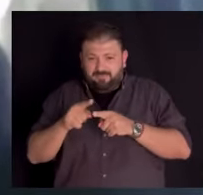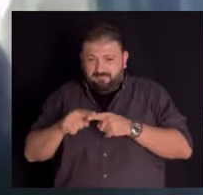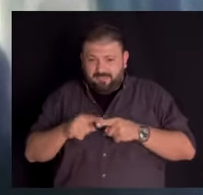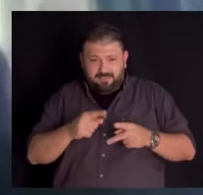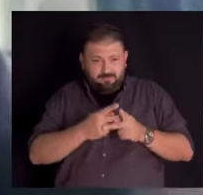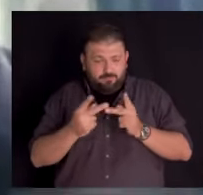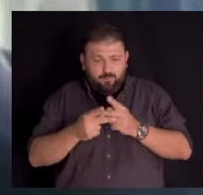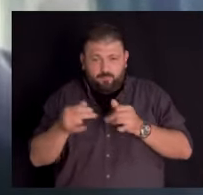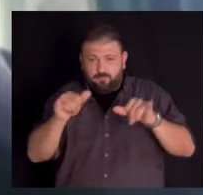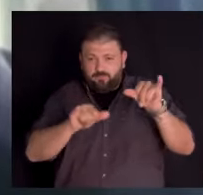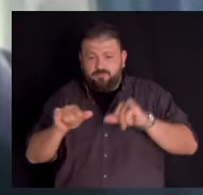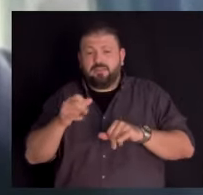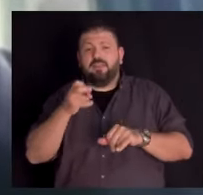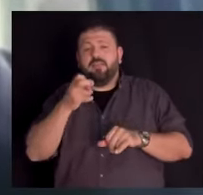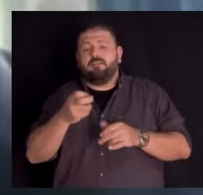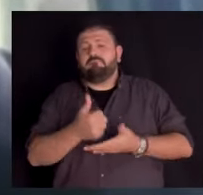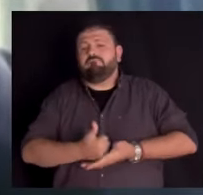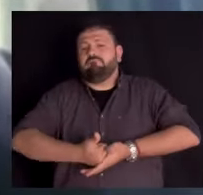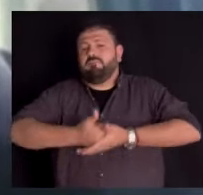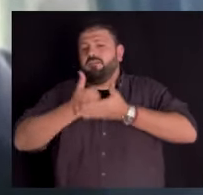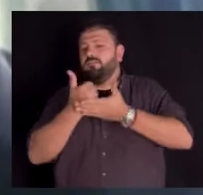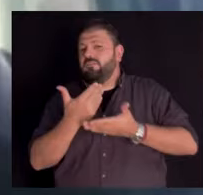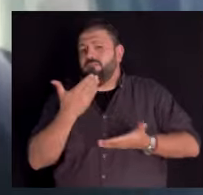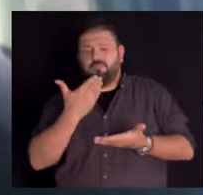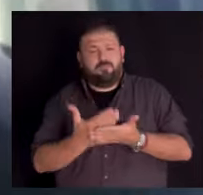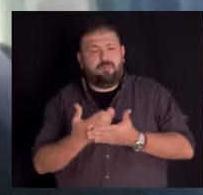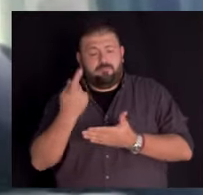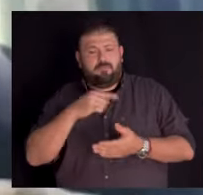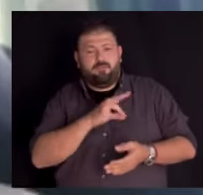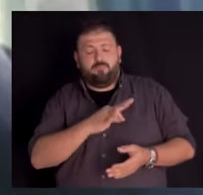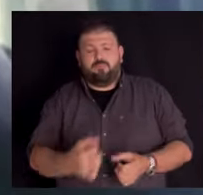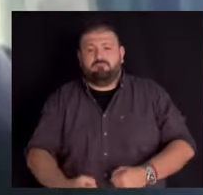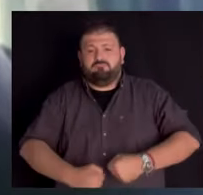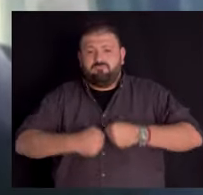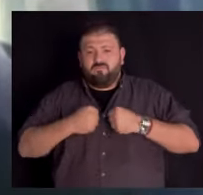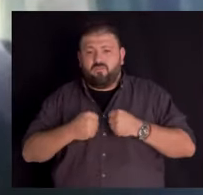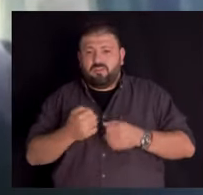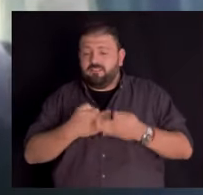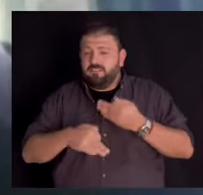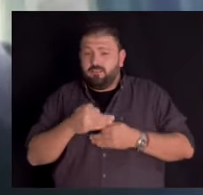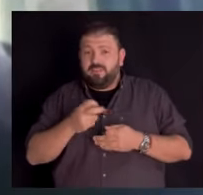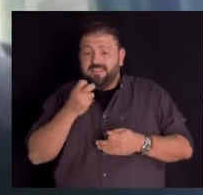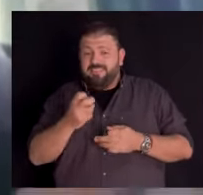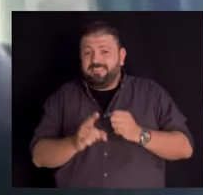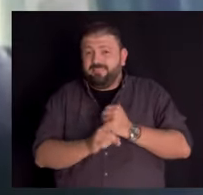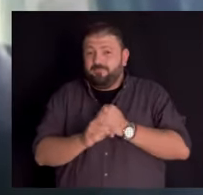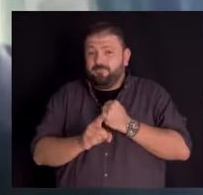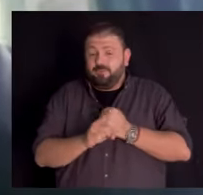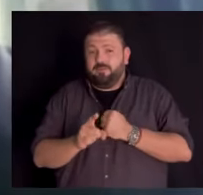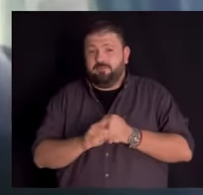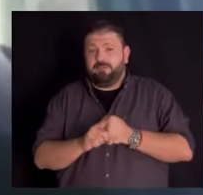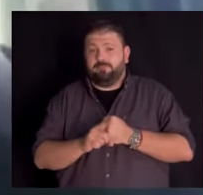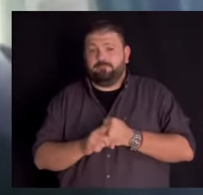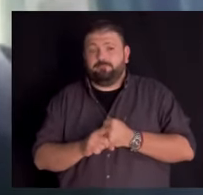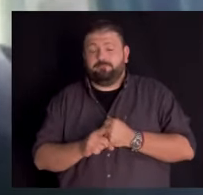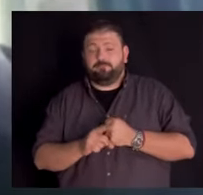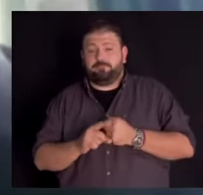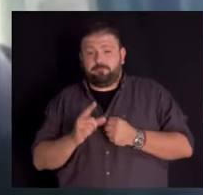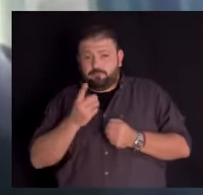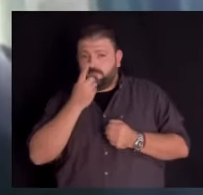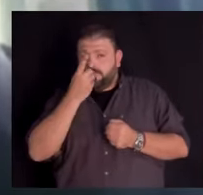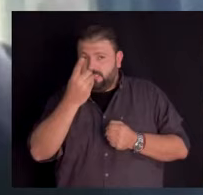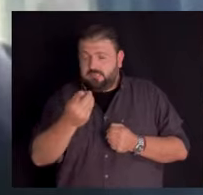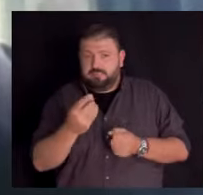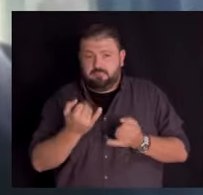nervioso y elevando el sistema inmunológico, ¿sí? Entonces, ese problema de la psoriasis, ahorita que lo